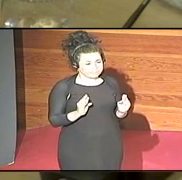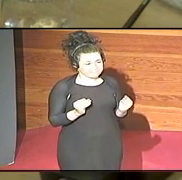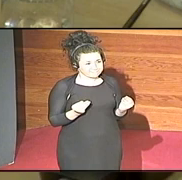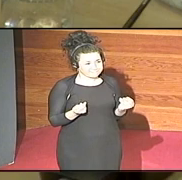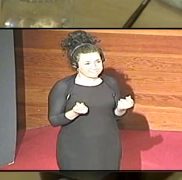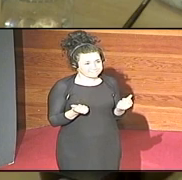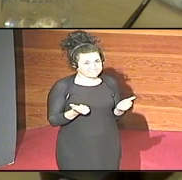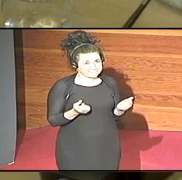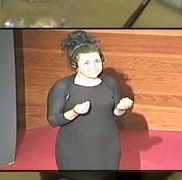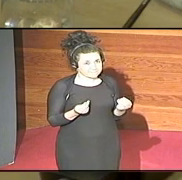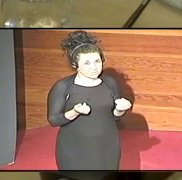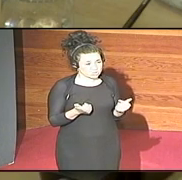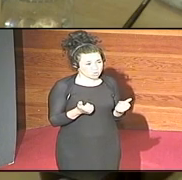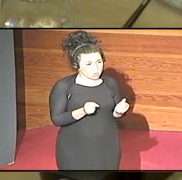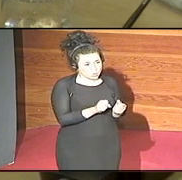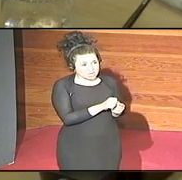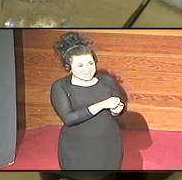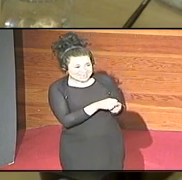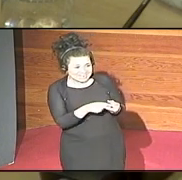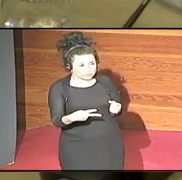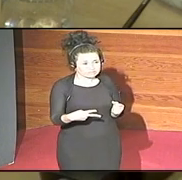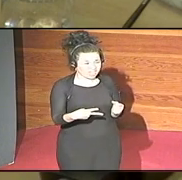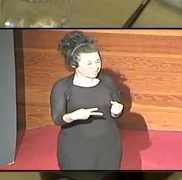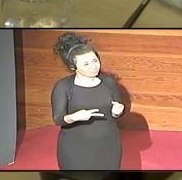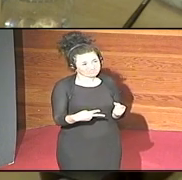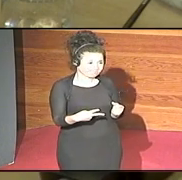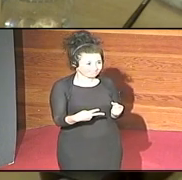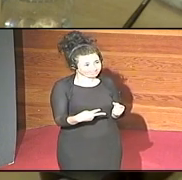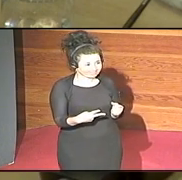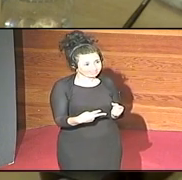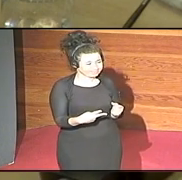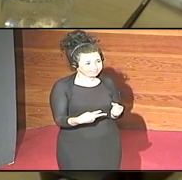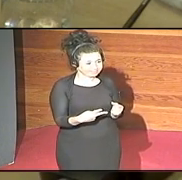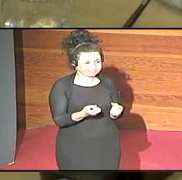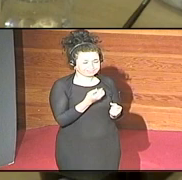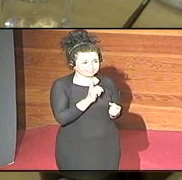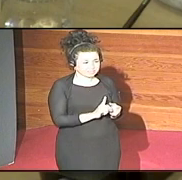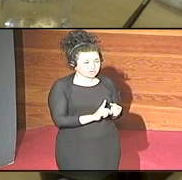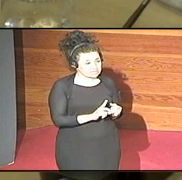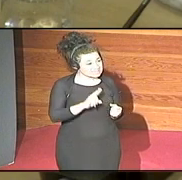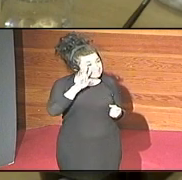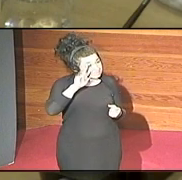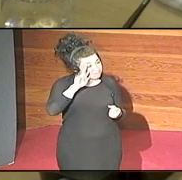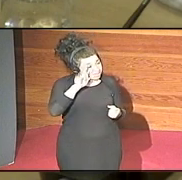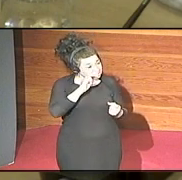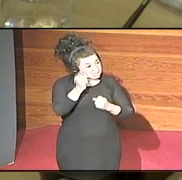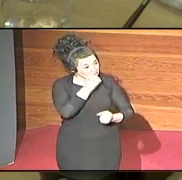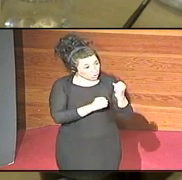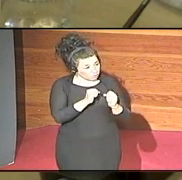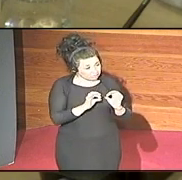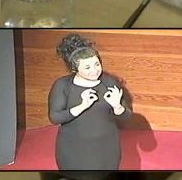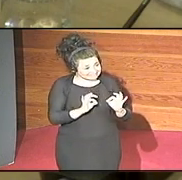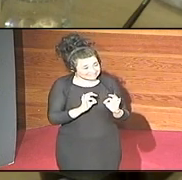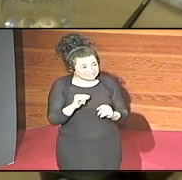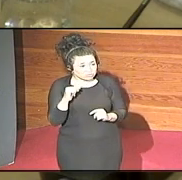todos los resultados que se esperaban de ellas. Los especialistas económicos, rusos en particular,